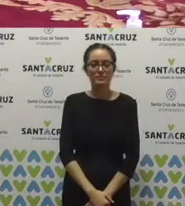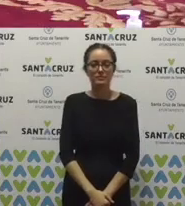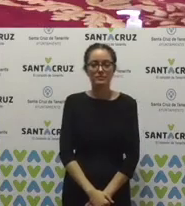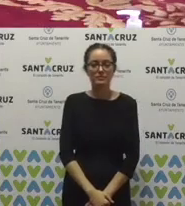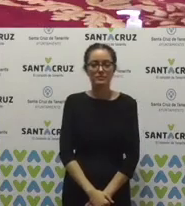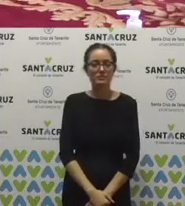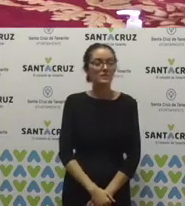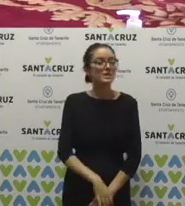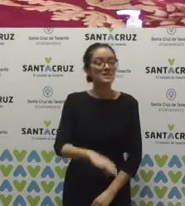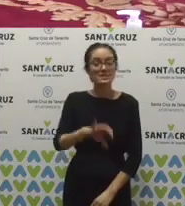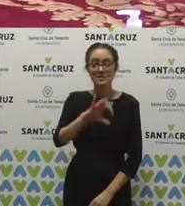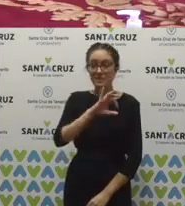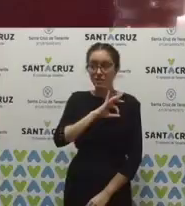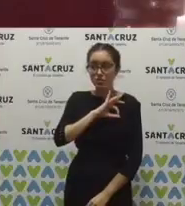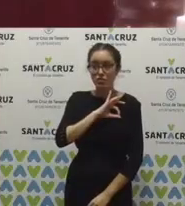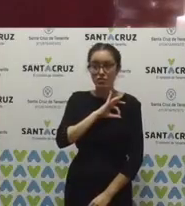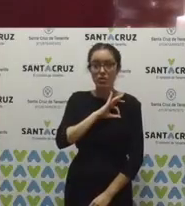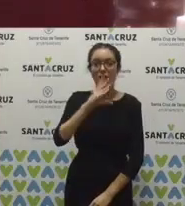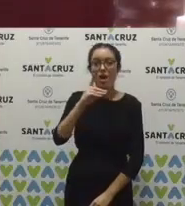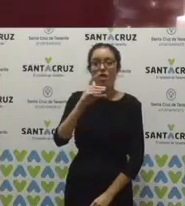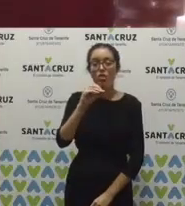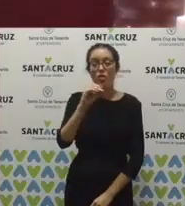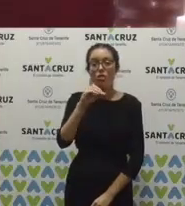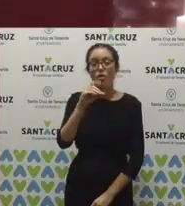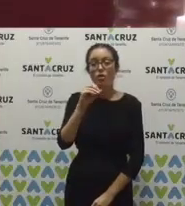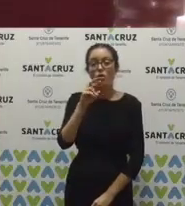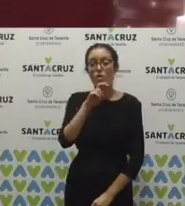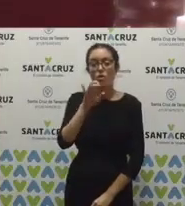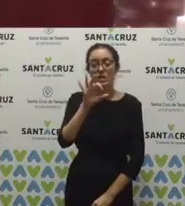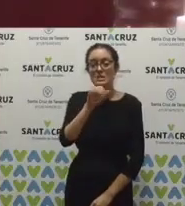doña dolores volvió usted quitar el micro